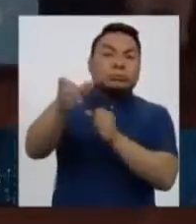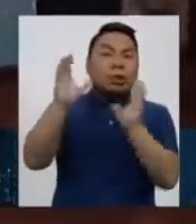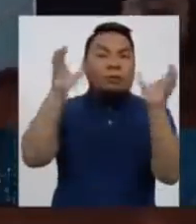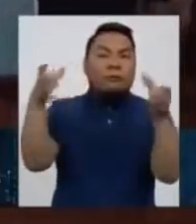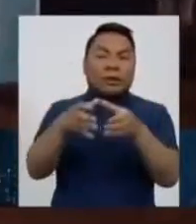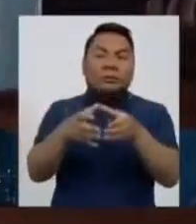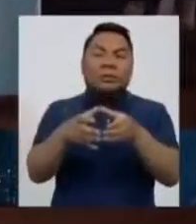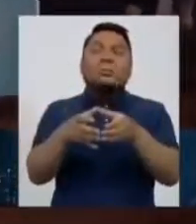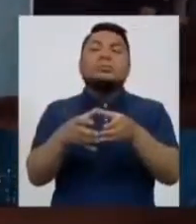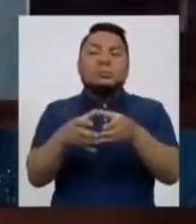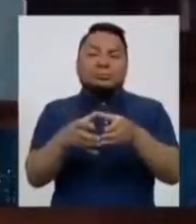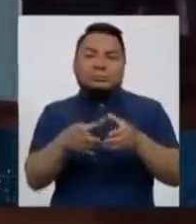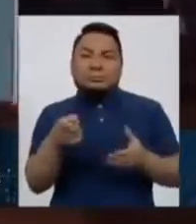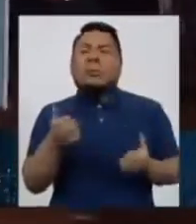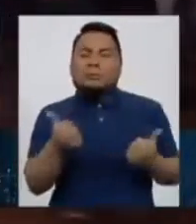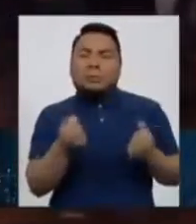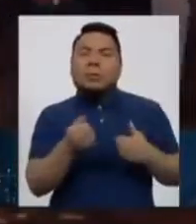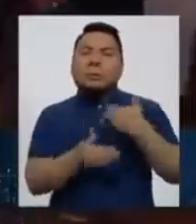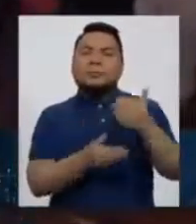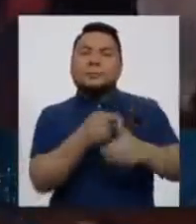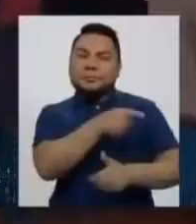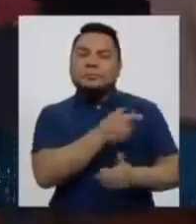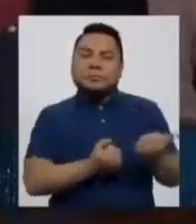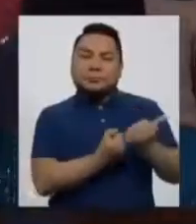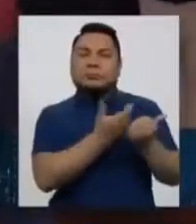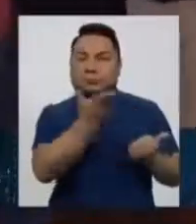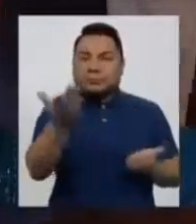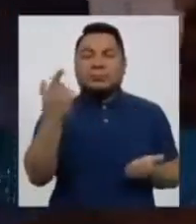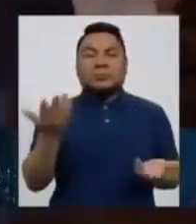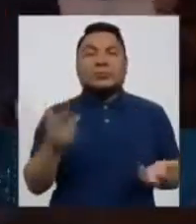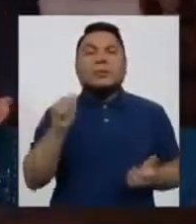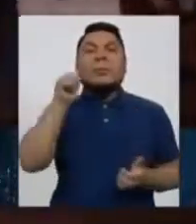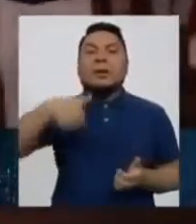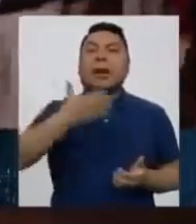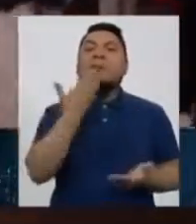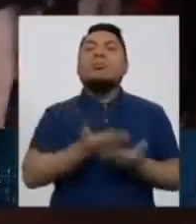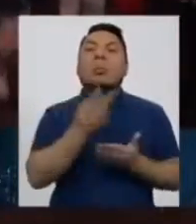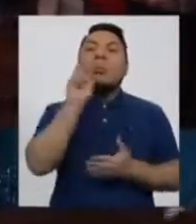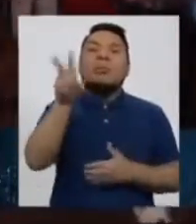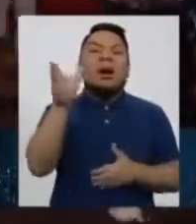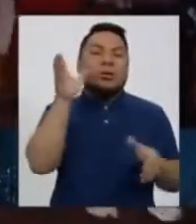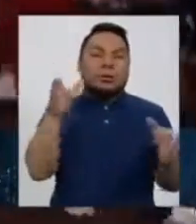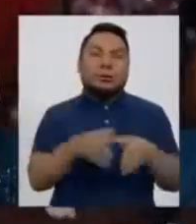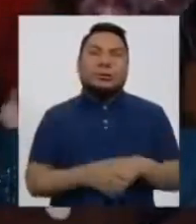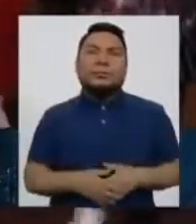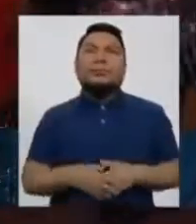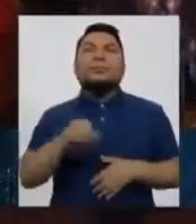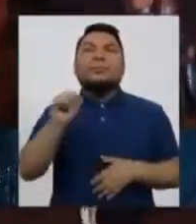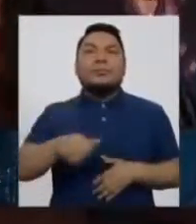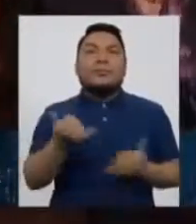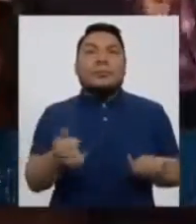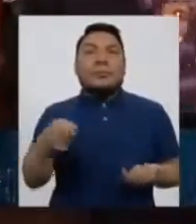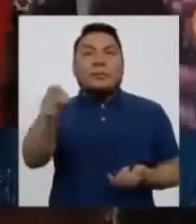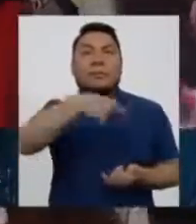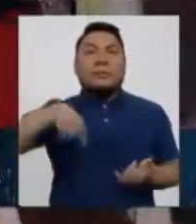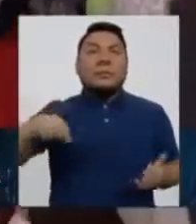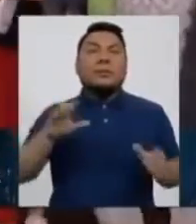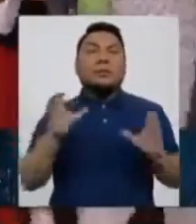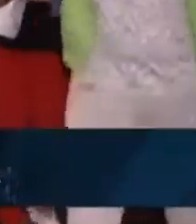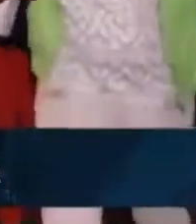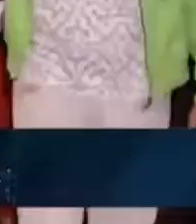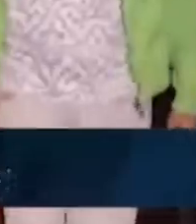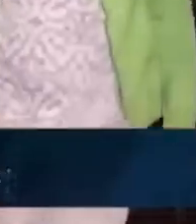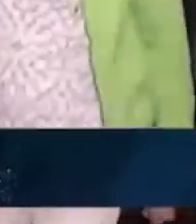producto de un obstruccionismo del Congreso de la República. Listo, bien, muchas gracias. Bueno, la marcha va a continuar su recorrido